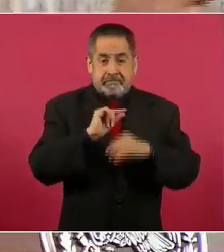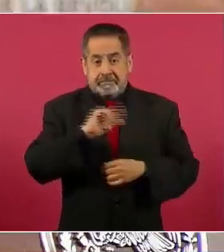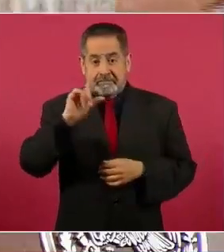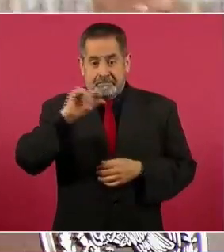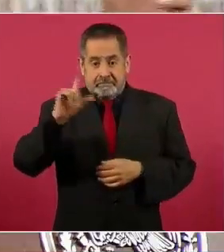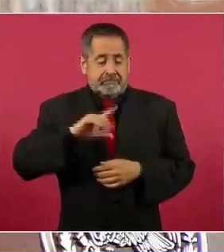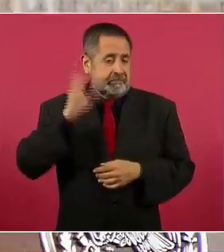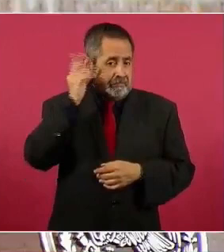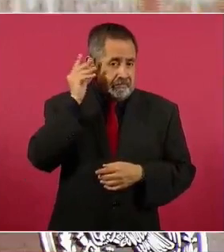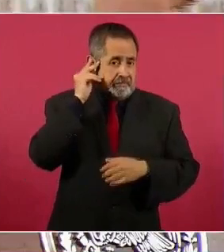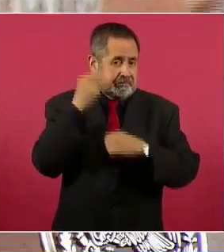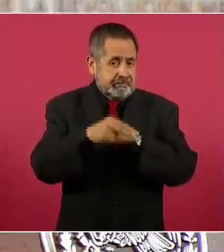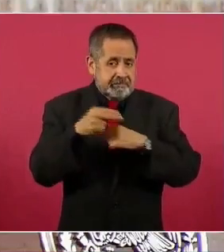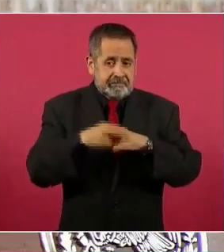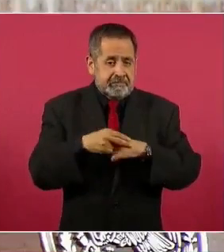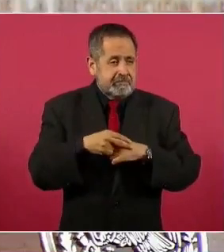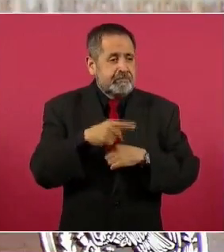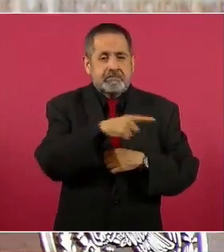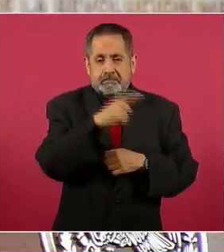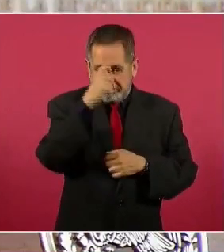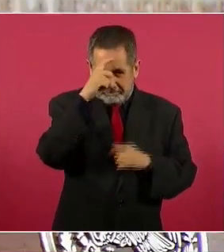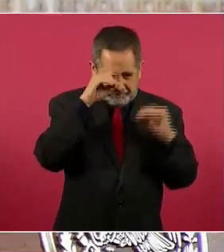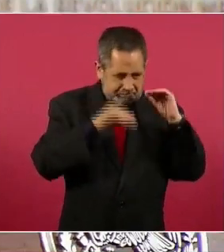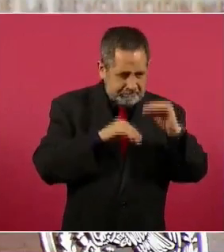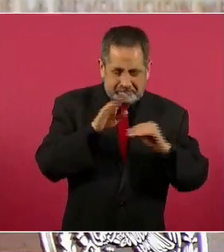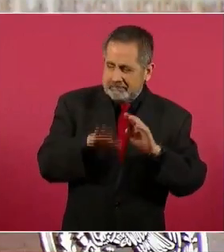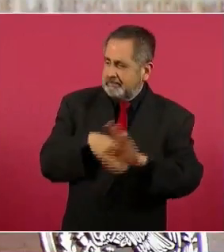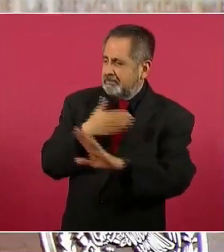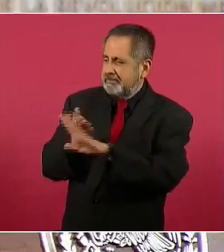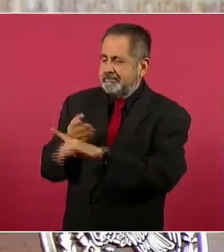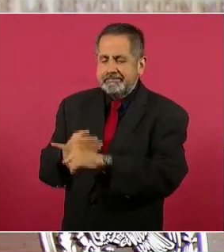de radio, de televisión,